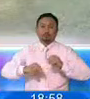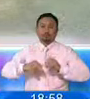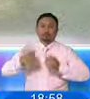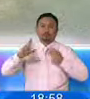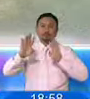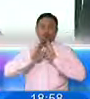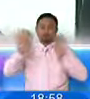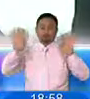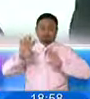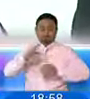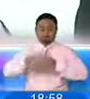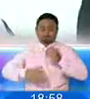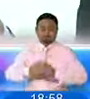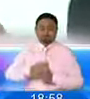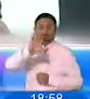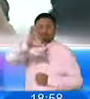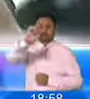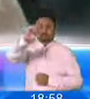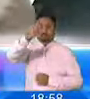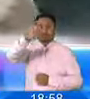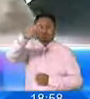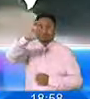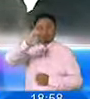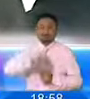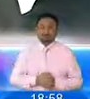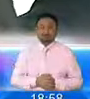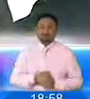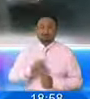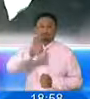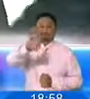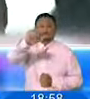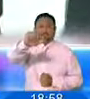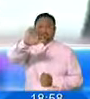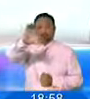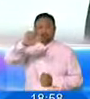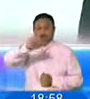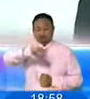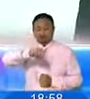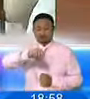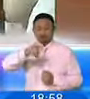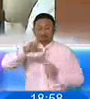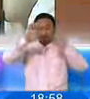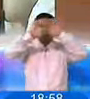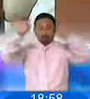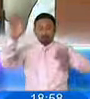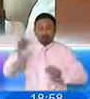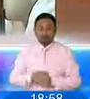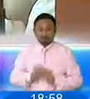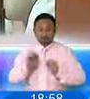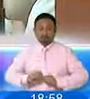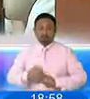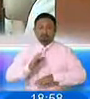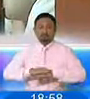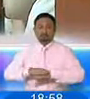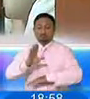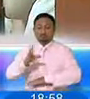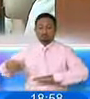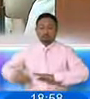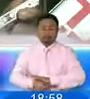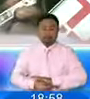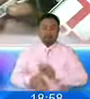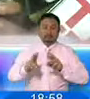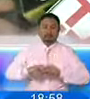Toachi Pilatón, según el fiscal Carlos Vaca, que fue entregado por la brasilera Odebrecht como parte de Coimas en el